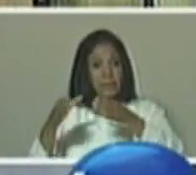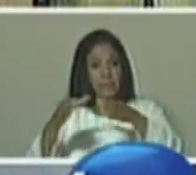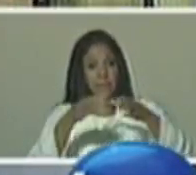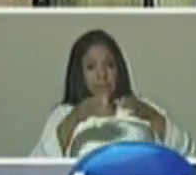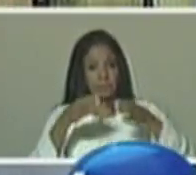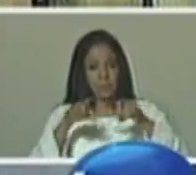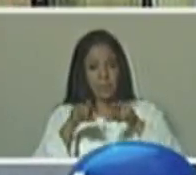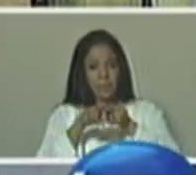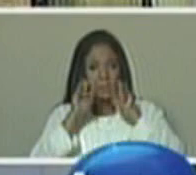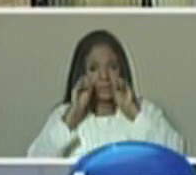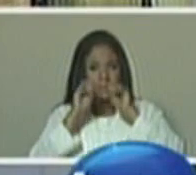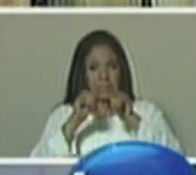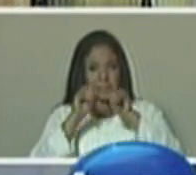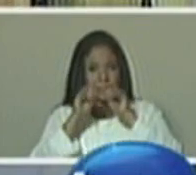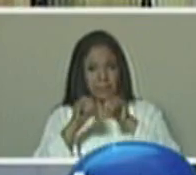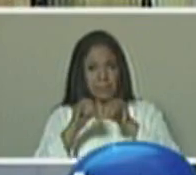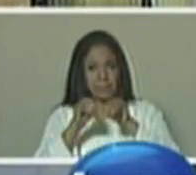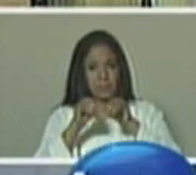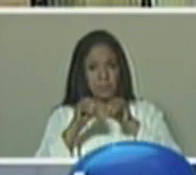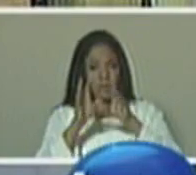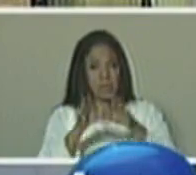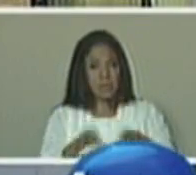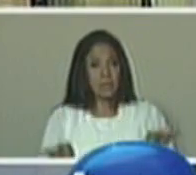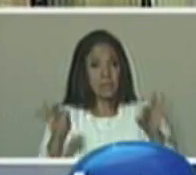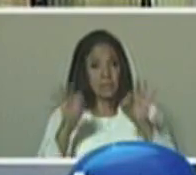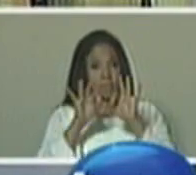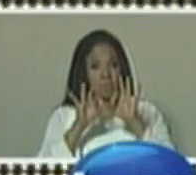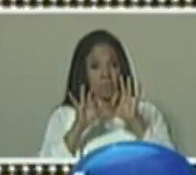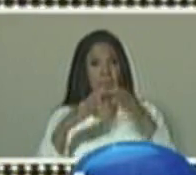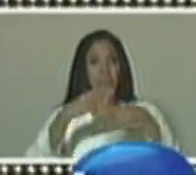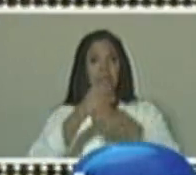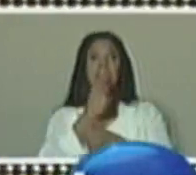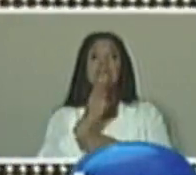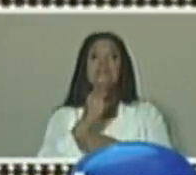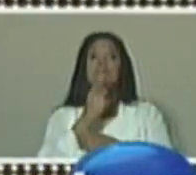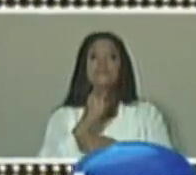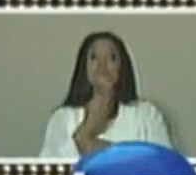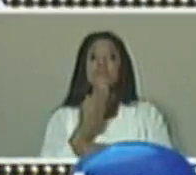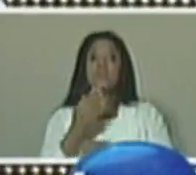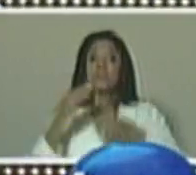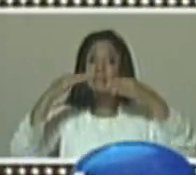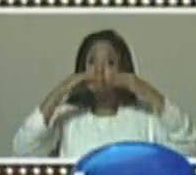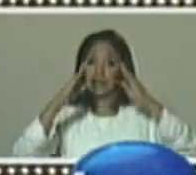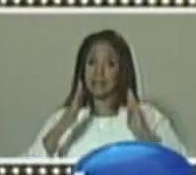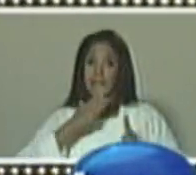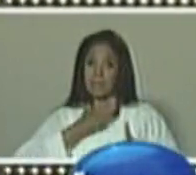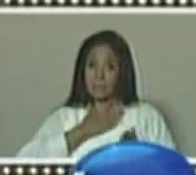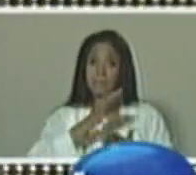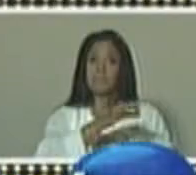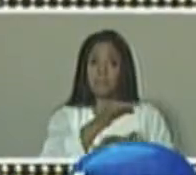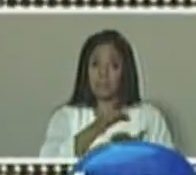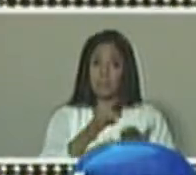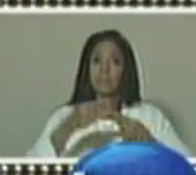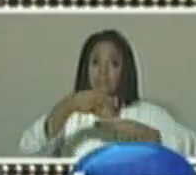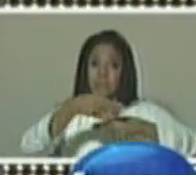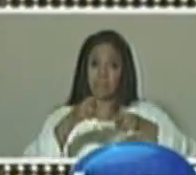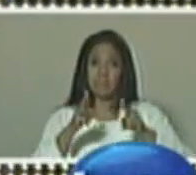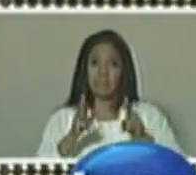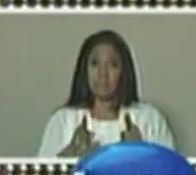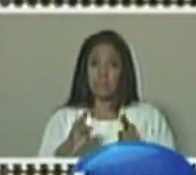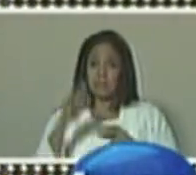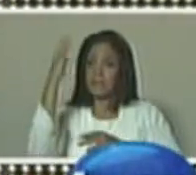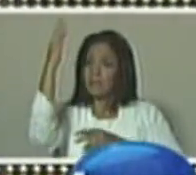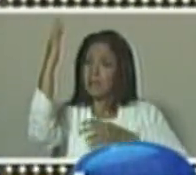la juventud acerca de la fabricación de dulces caseros. En mi provincia, Herrera, abundan los